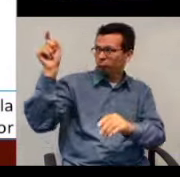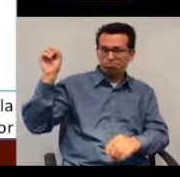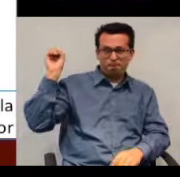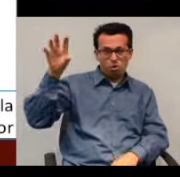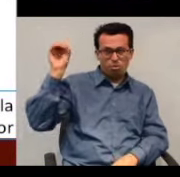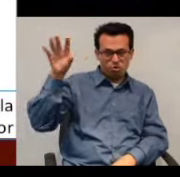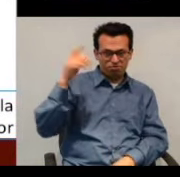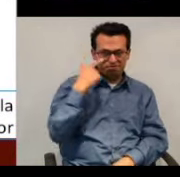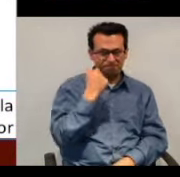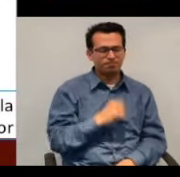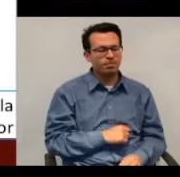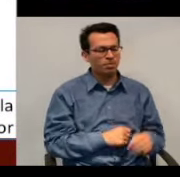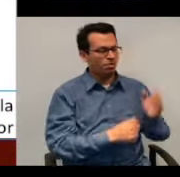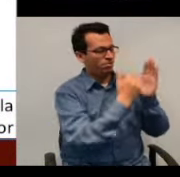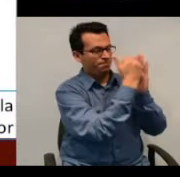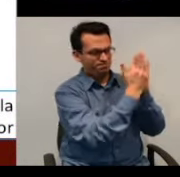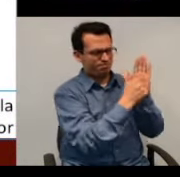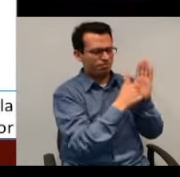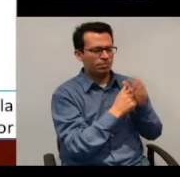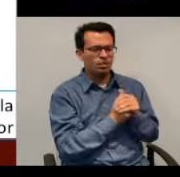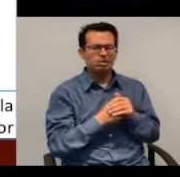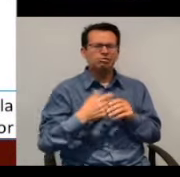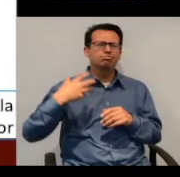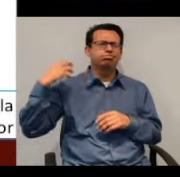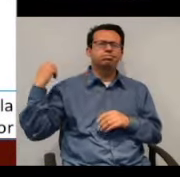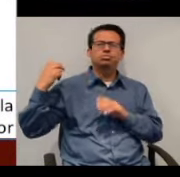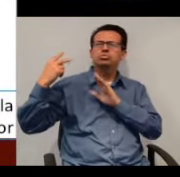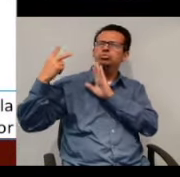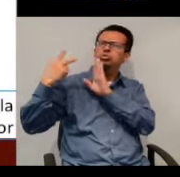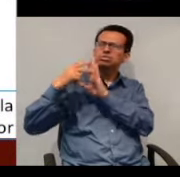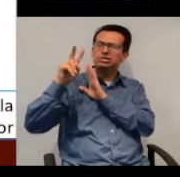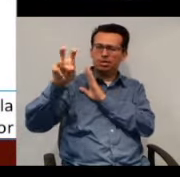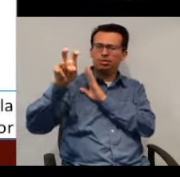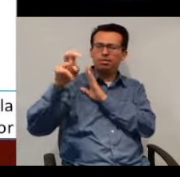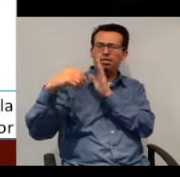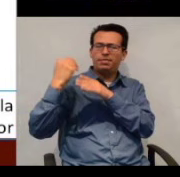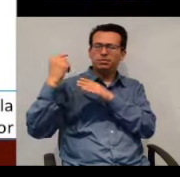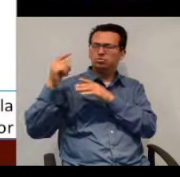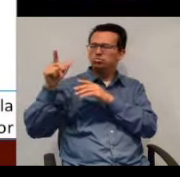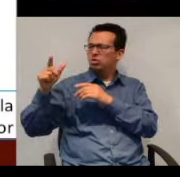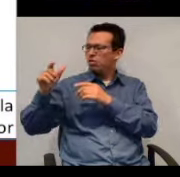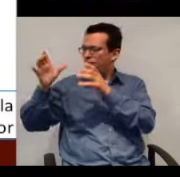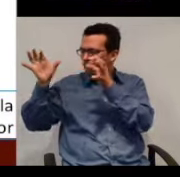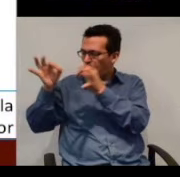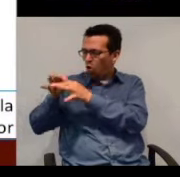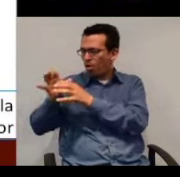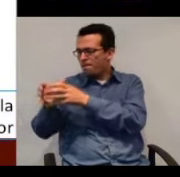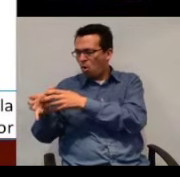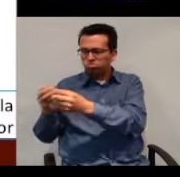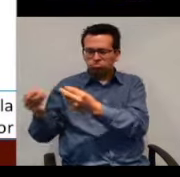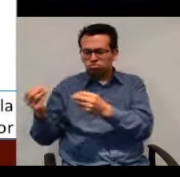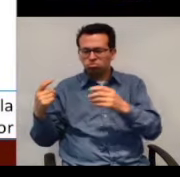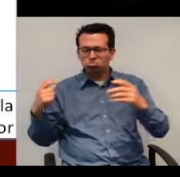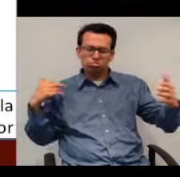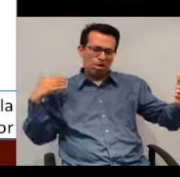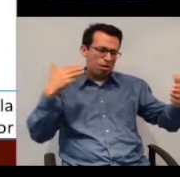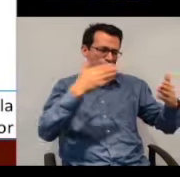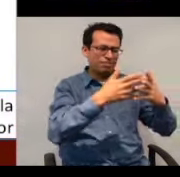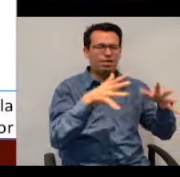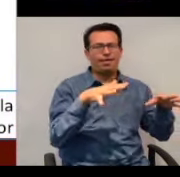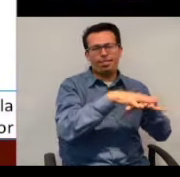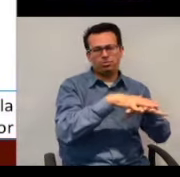2007, donde se pasó de un enfoque poblacional a estrategias de educación inclusiva concretas. Antes el ministerio trabajaba los